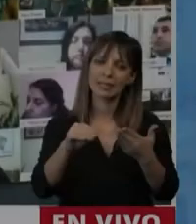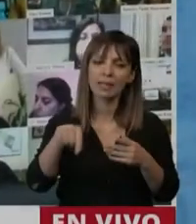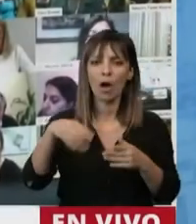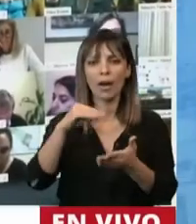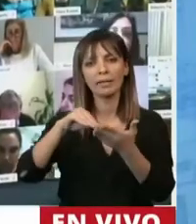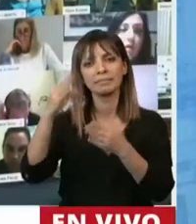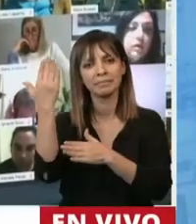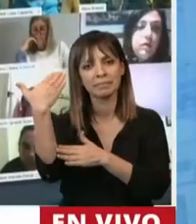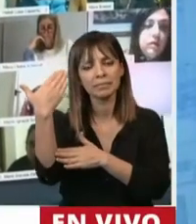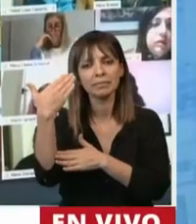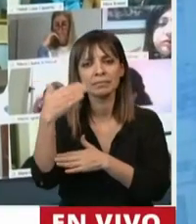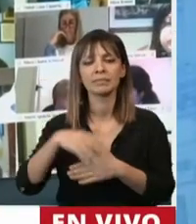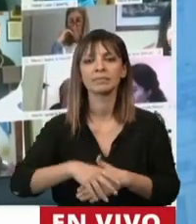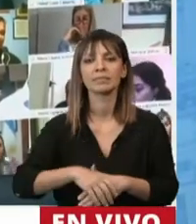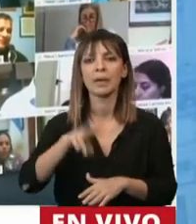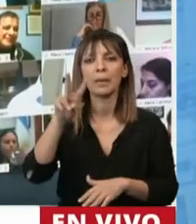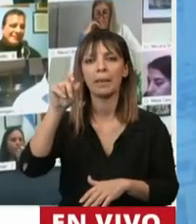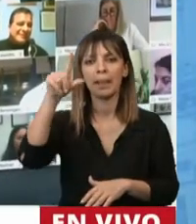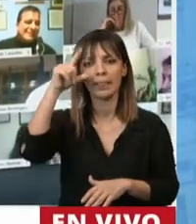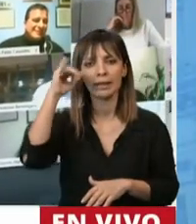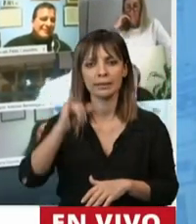Tiene la palabra el diputado Eduardo Valdés.